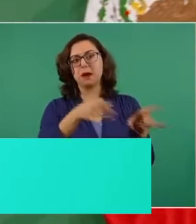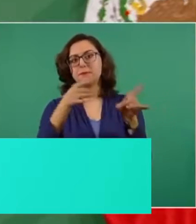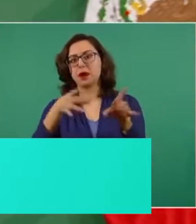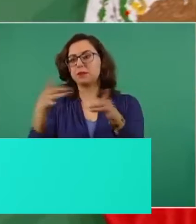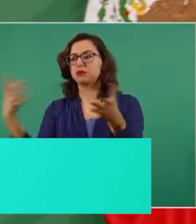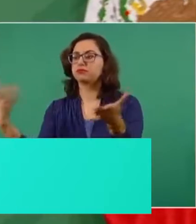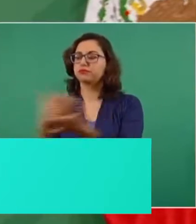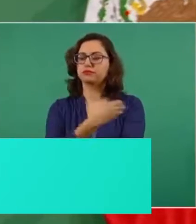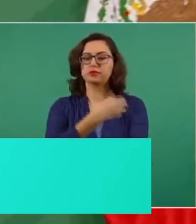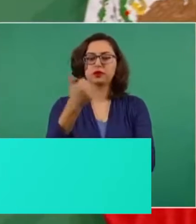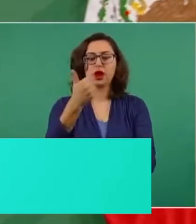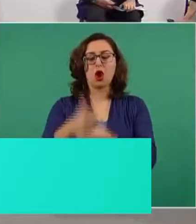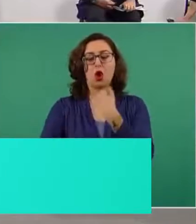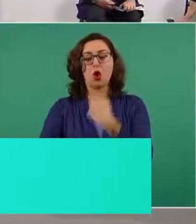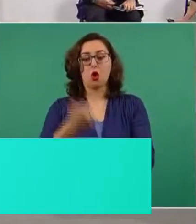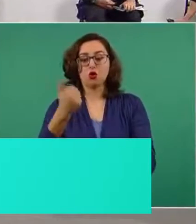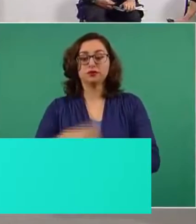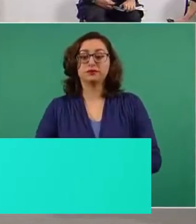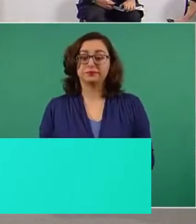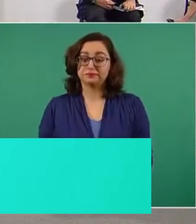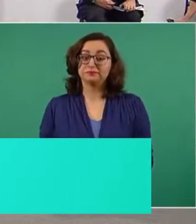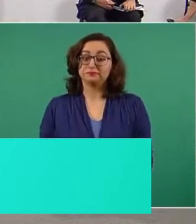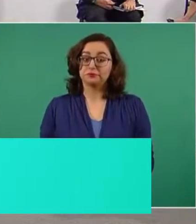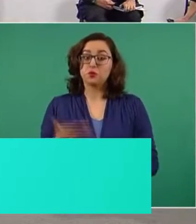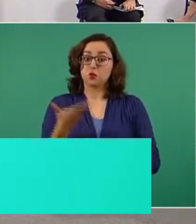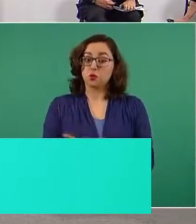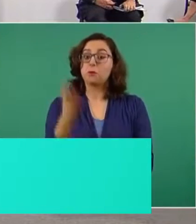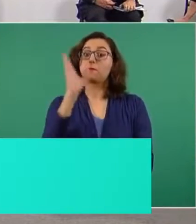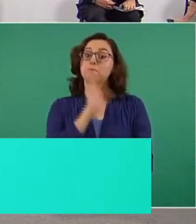Fíjense qué mal nos fue